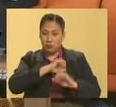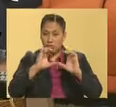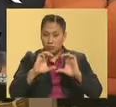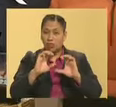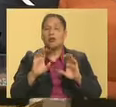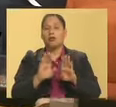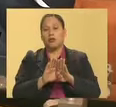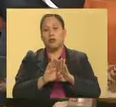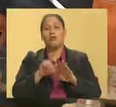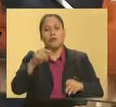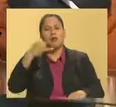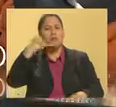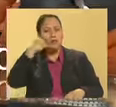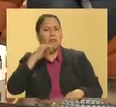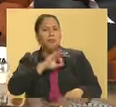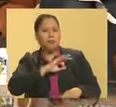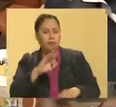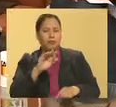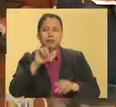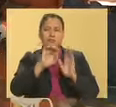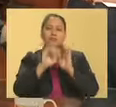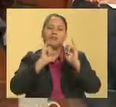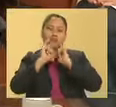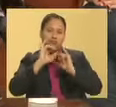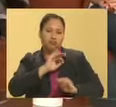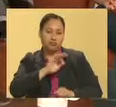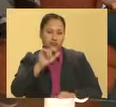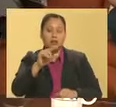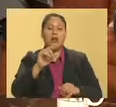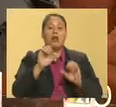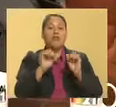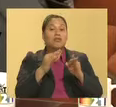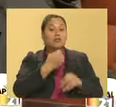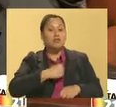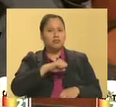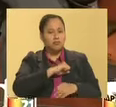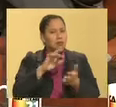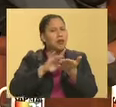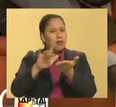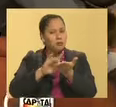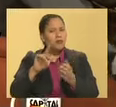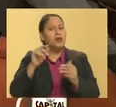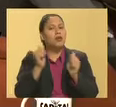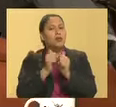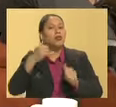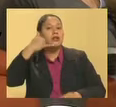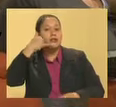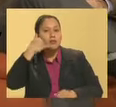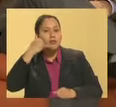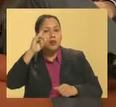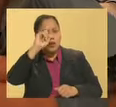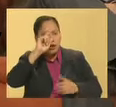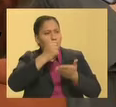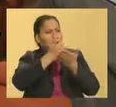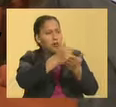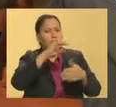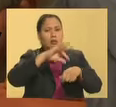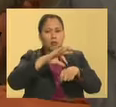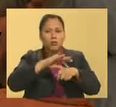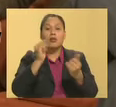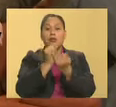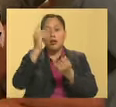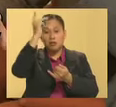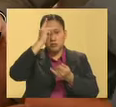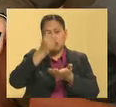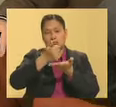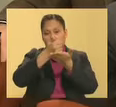con solo una llamada. Escuchen bien, porque la Secretaría de Salud pues nos apoya vía telefónica con orientación médica y